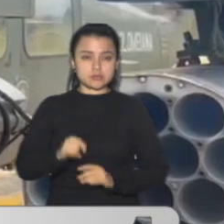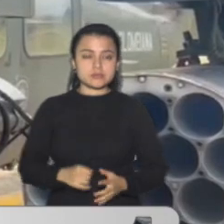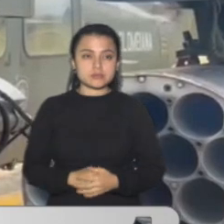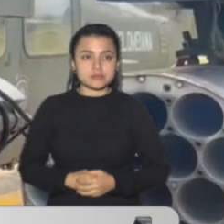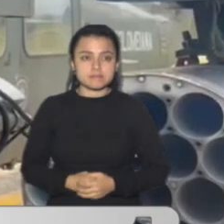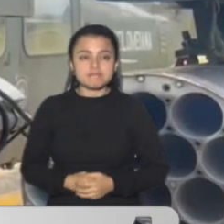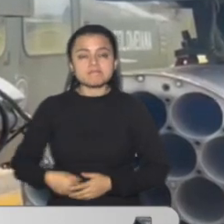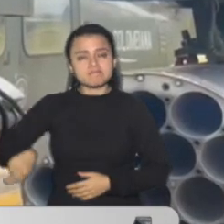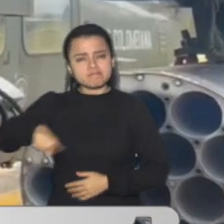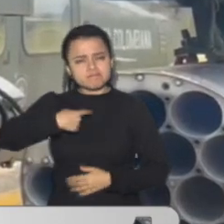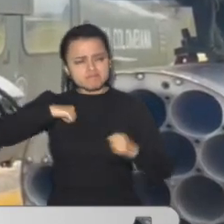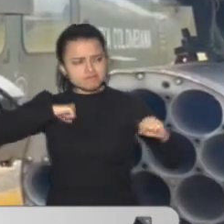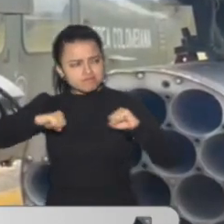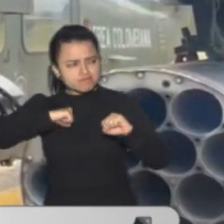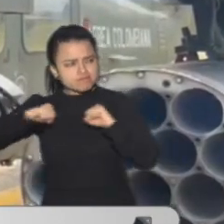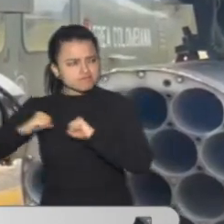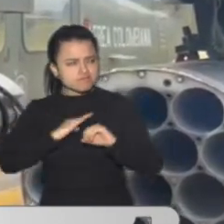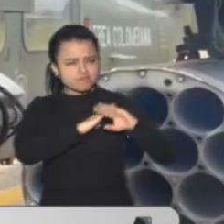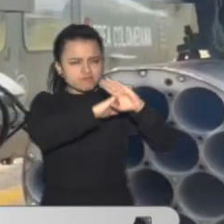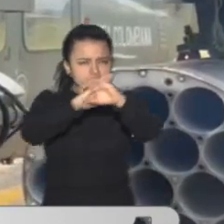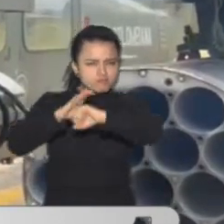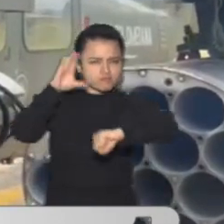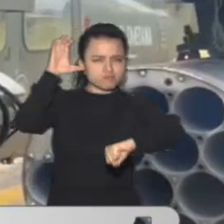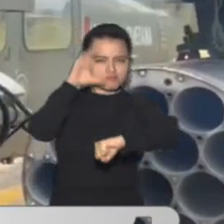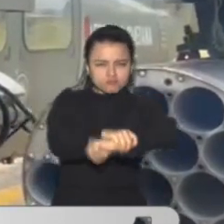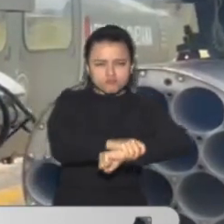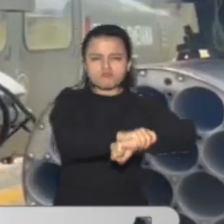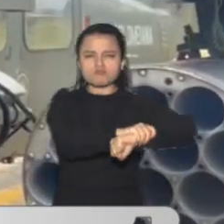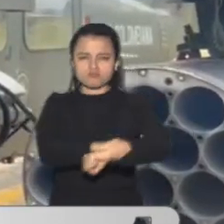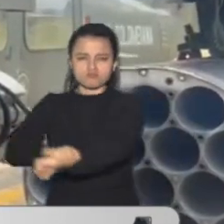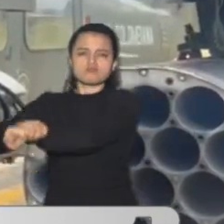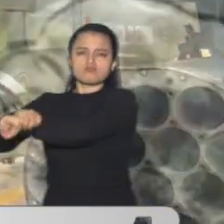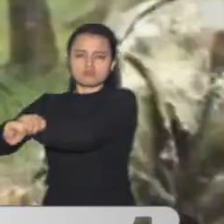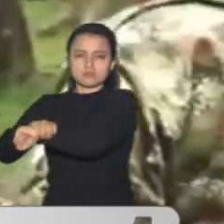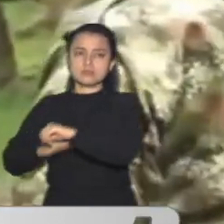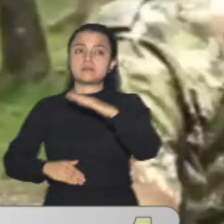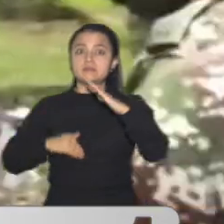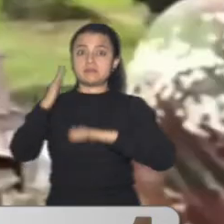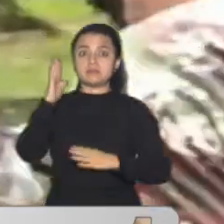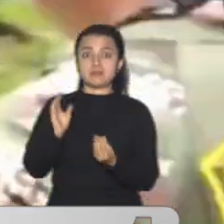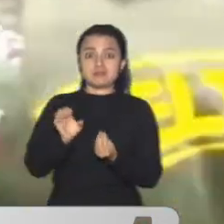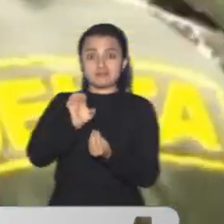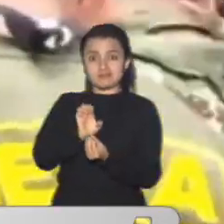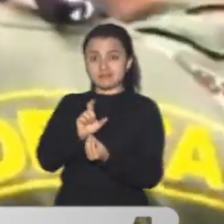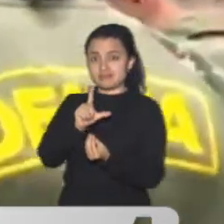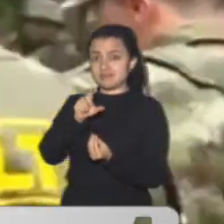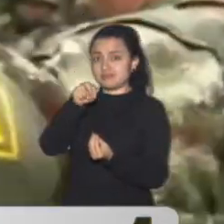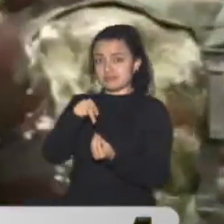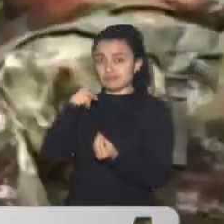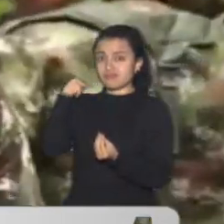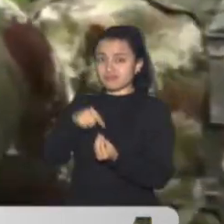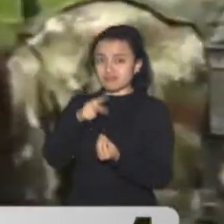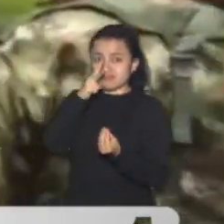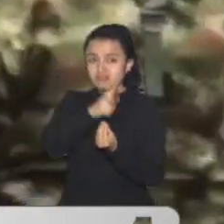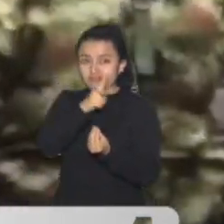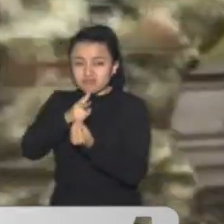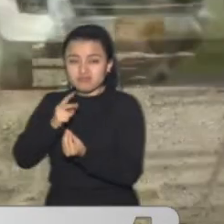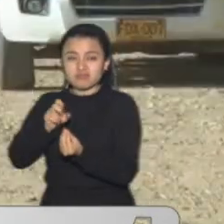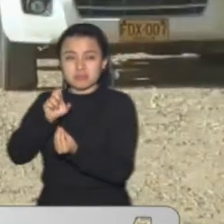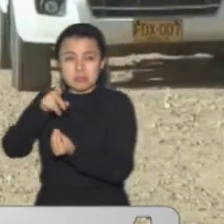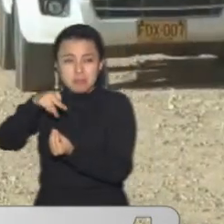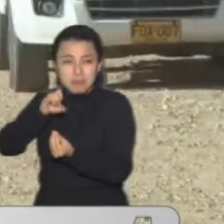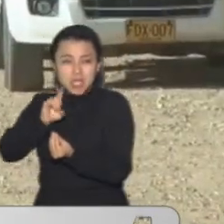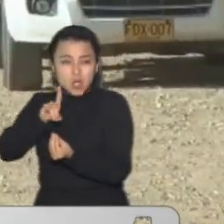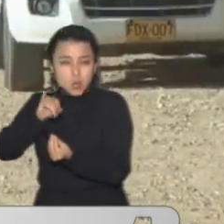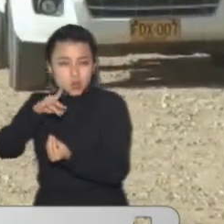contra futuros cárteles del narcotráfico especialmente el cártel de lenga o reciban delante el polvo y peluches las